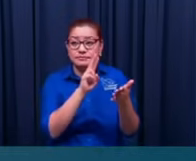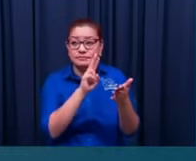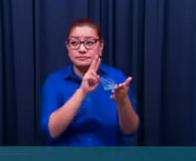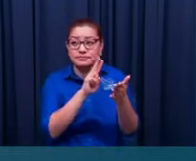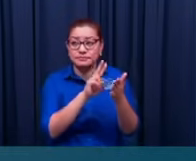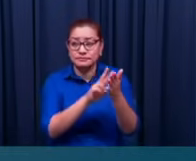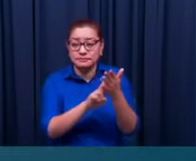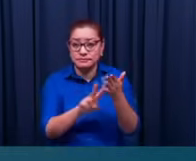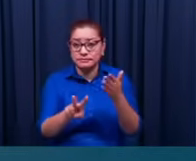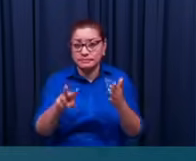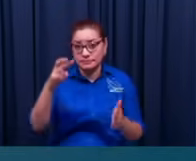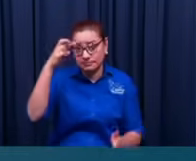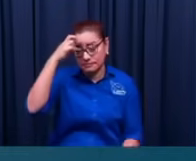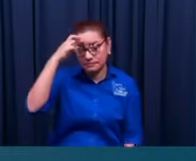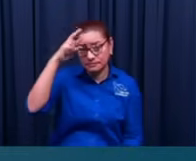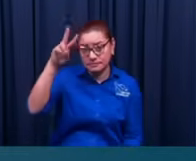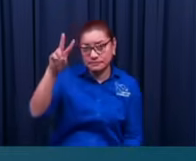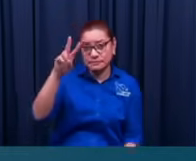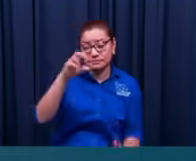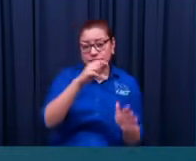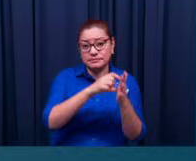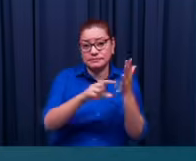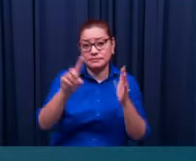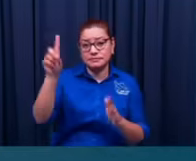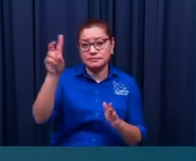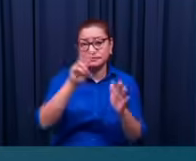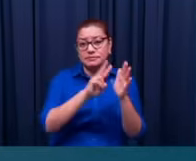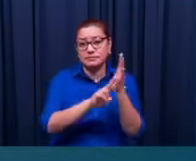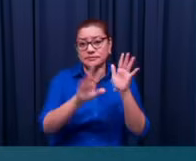de la senda de los que hacen maldad.